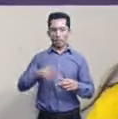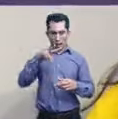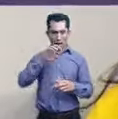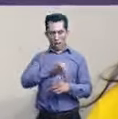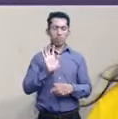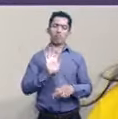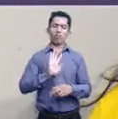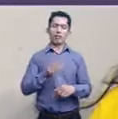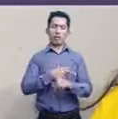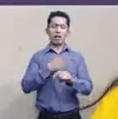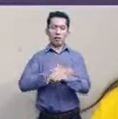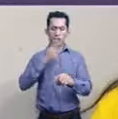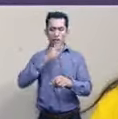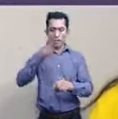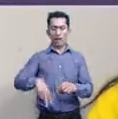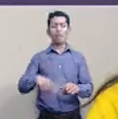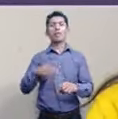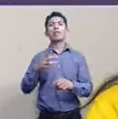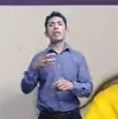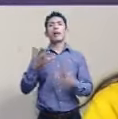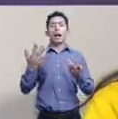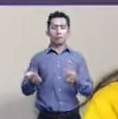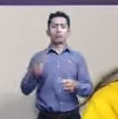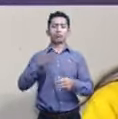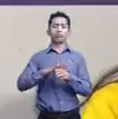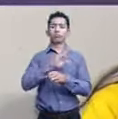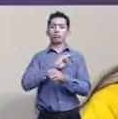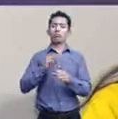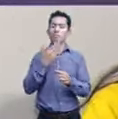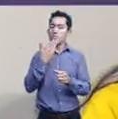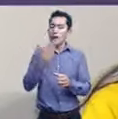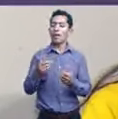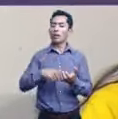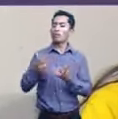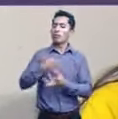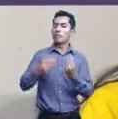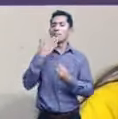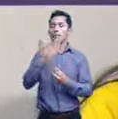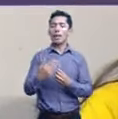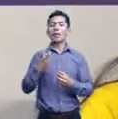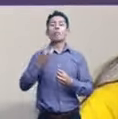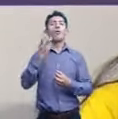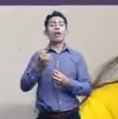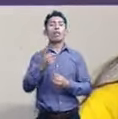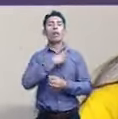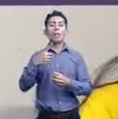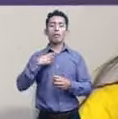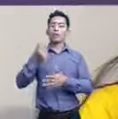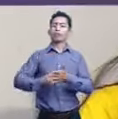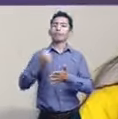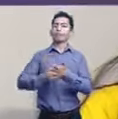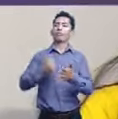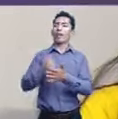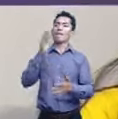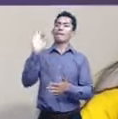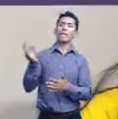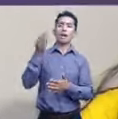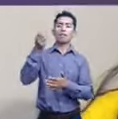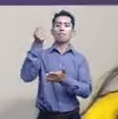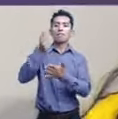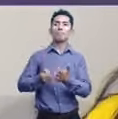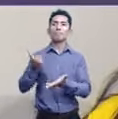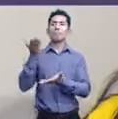nadie. Tenemos que tener una administración eficiente de los recursos y para ello debemos exigirle a la Federación y